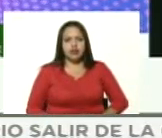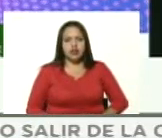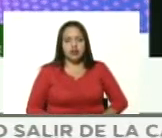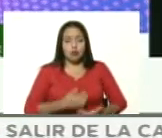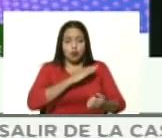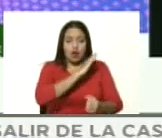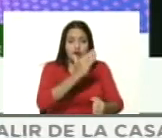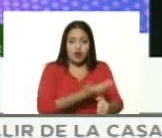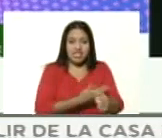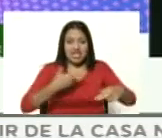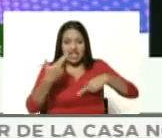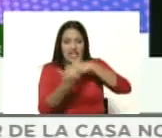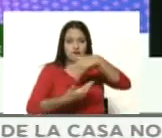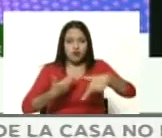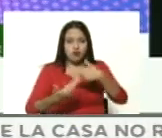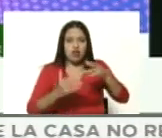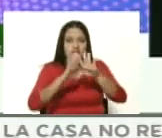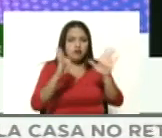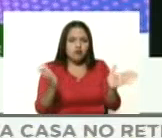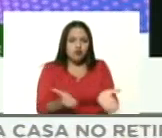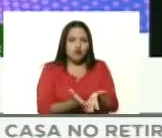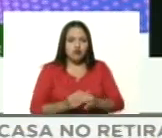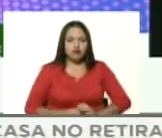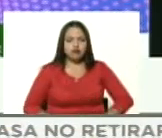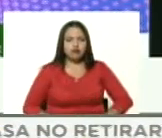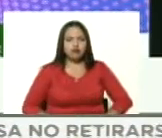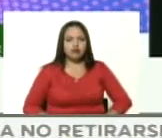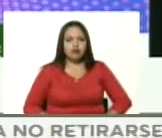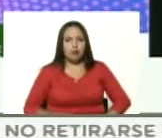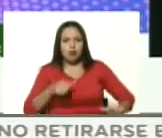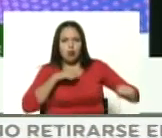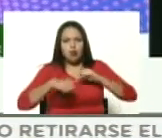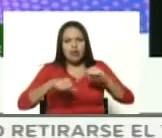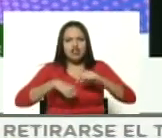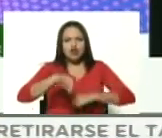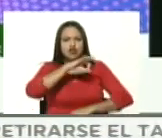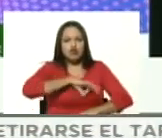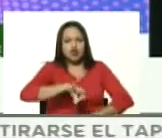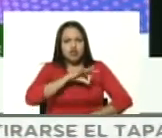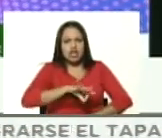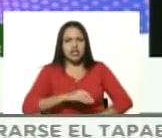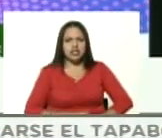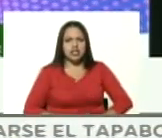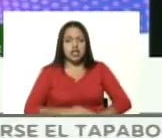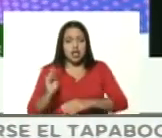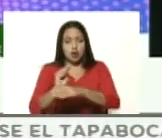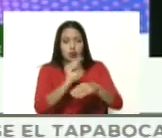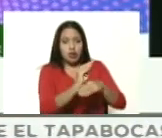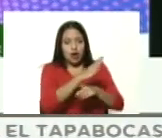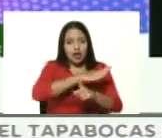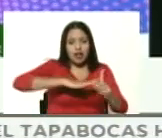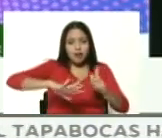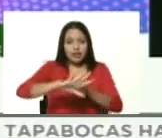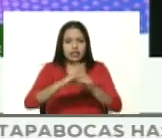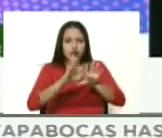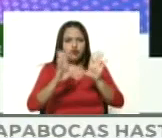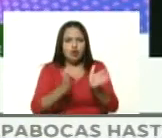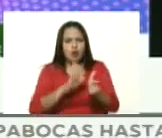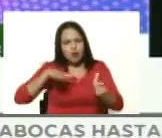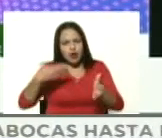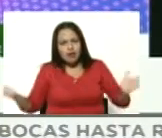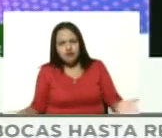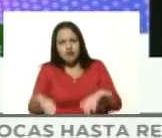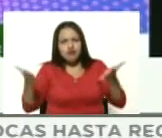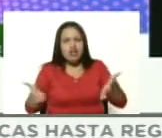fuerzas revolucionarias del mundo, por los movimientos sociales y ecologistas del mundo, para impulsar